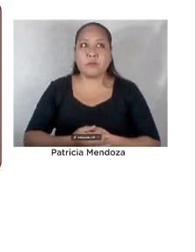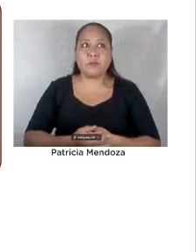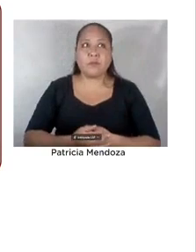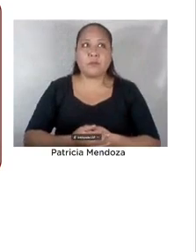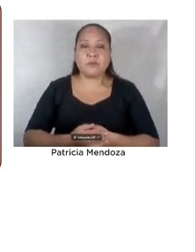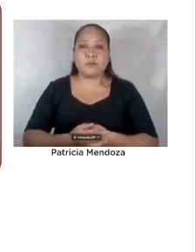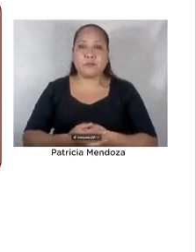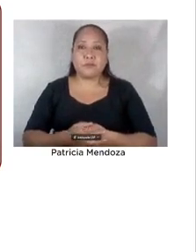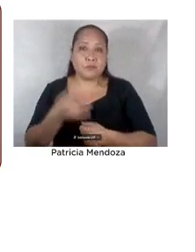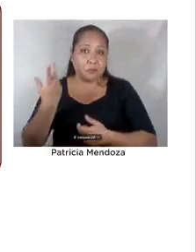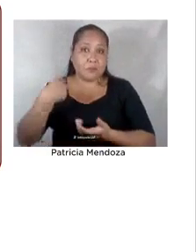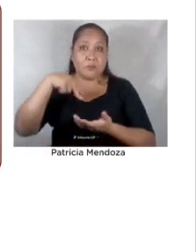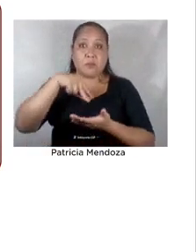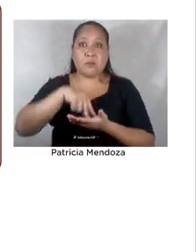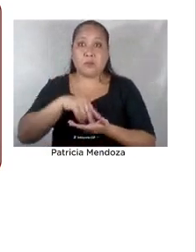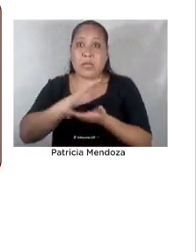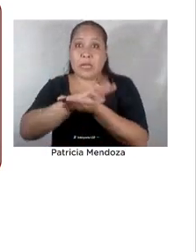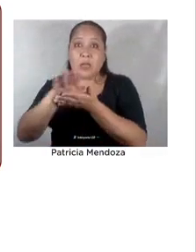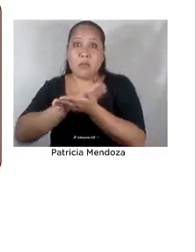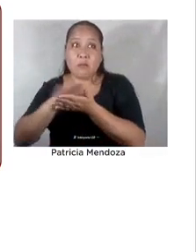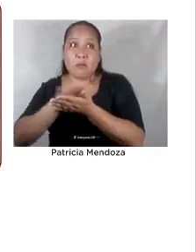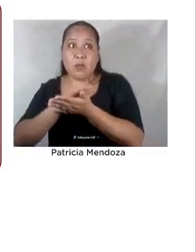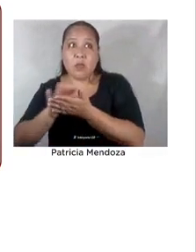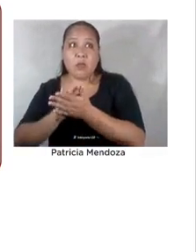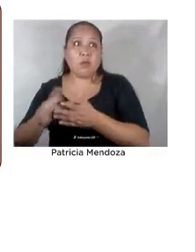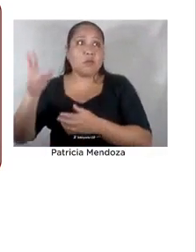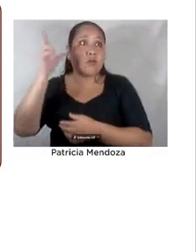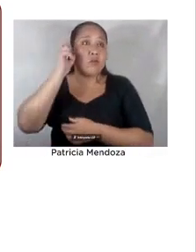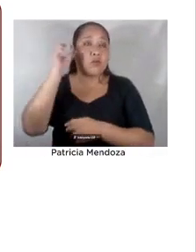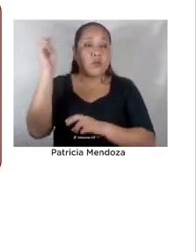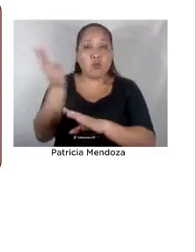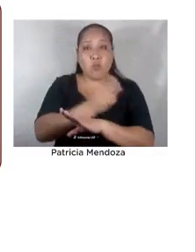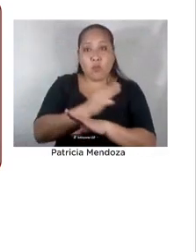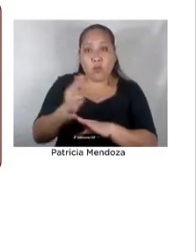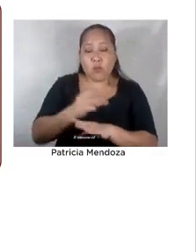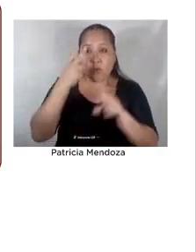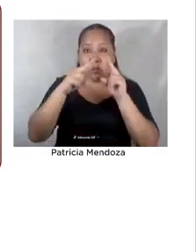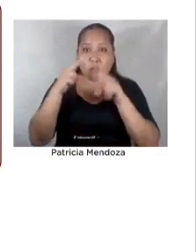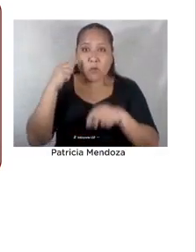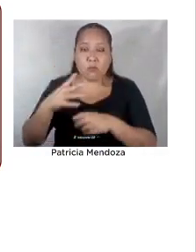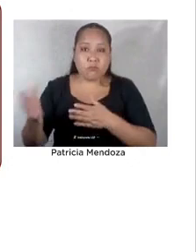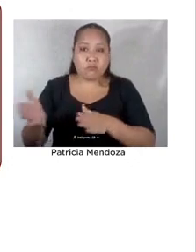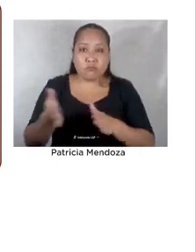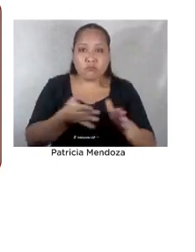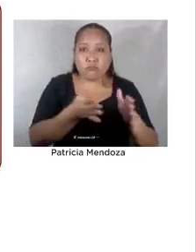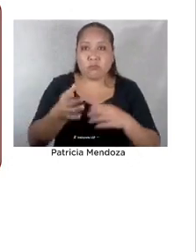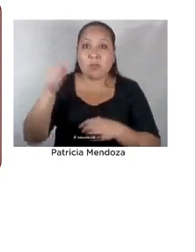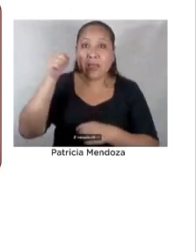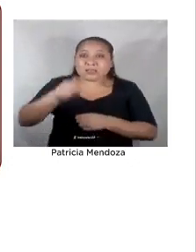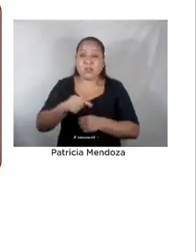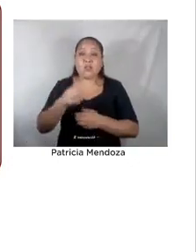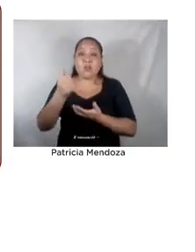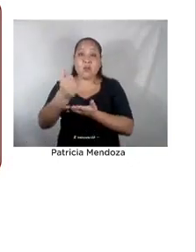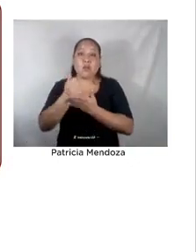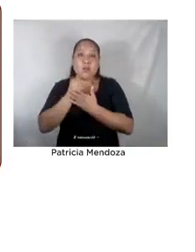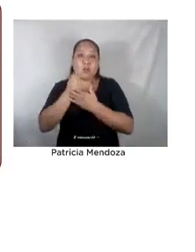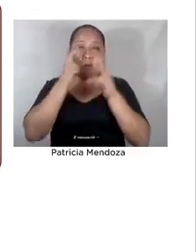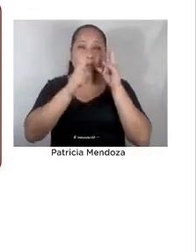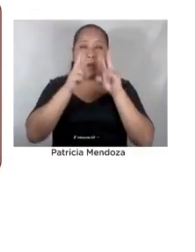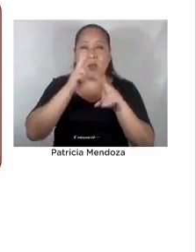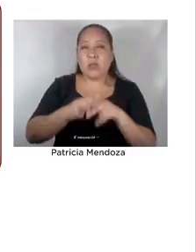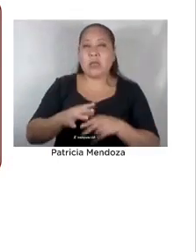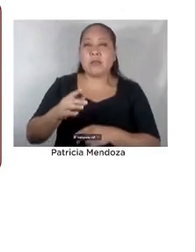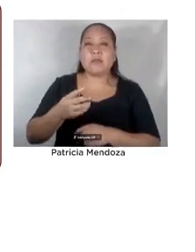parémonos, hagamos algo, limpiemos, bailemos, escuchemos música, movámonos, eso nos va a ayudar a cuidar nuestra salud